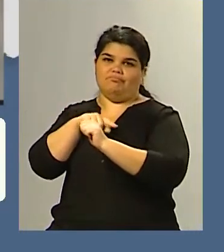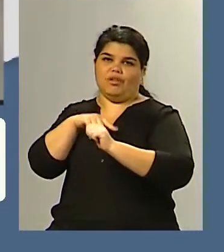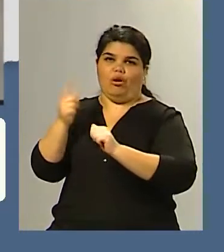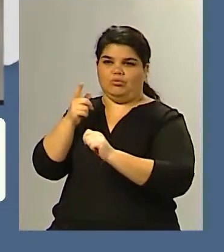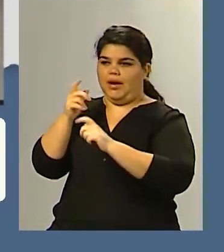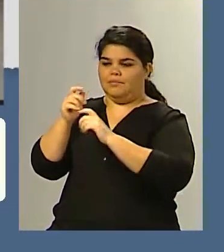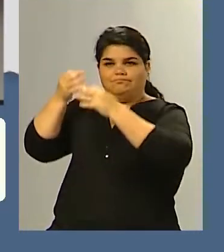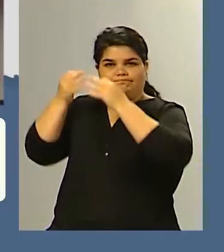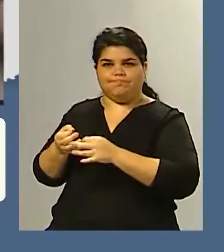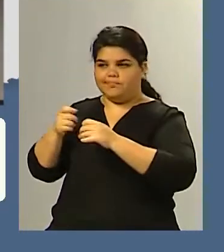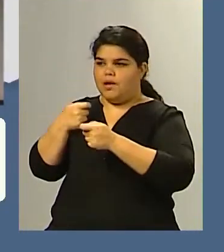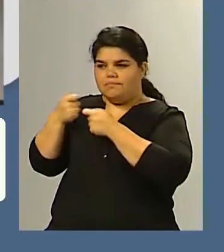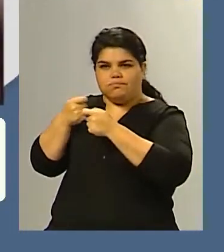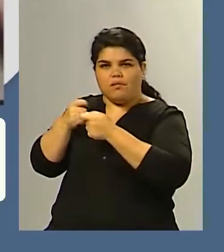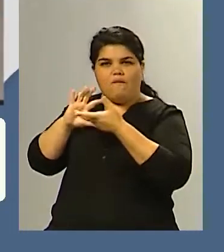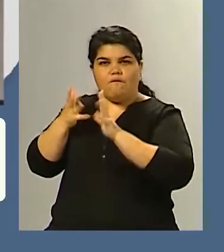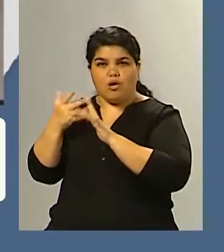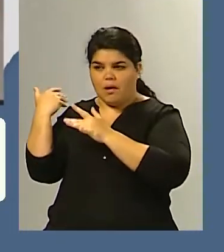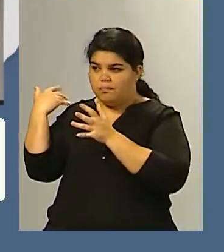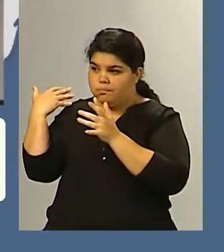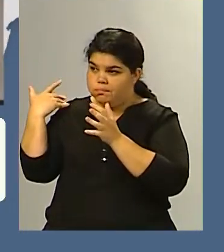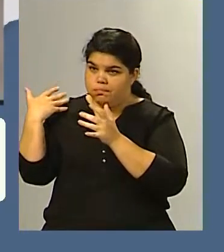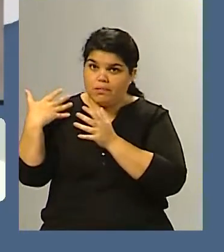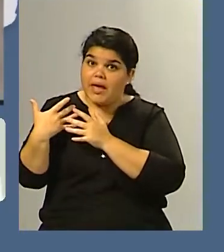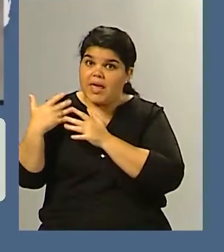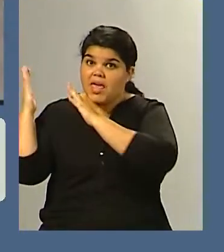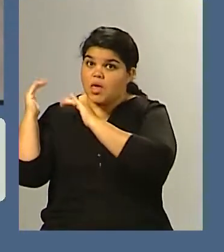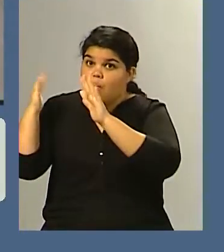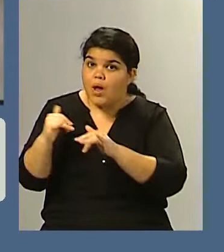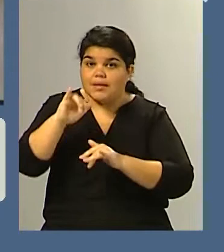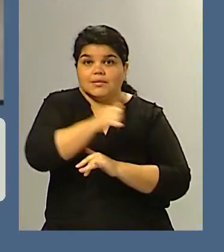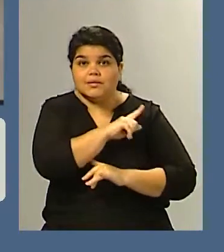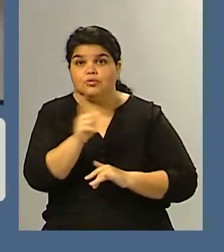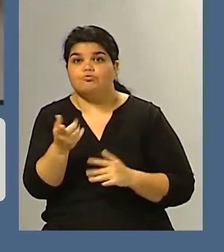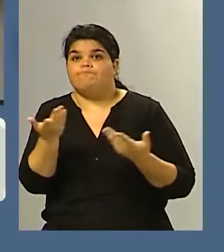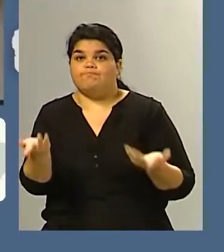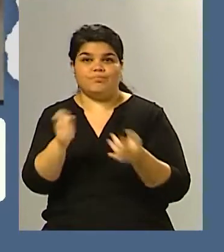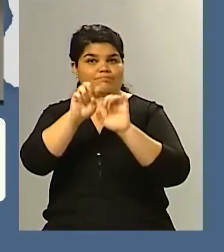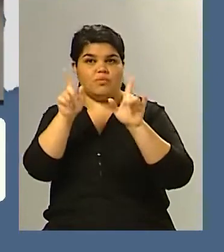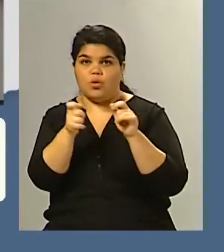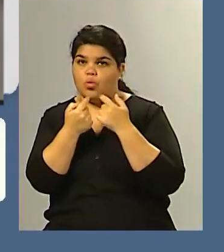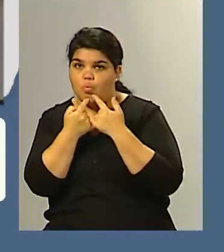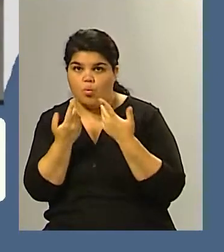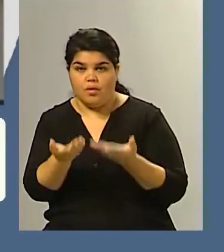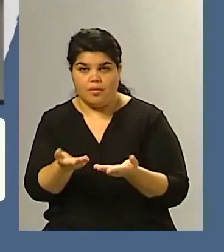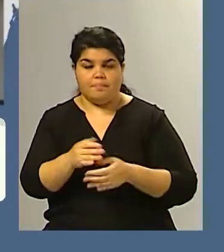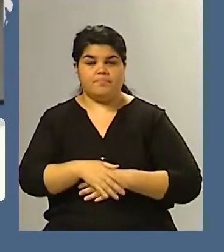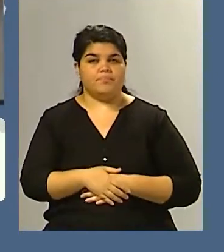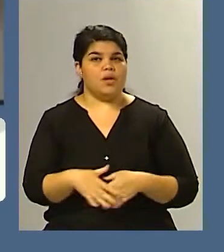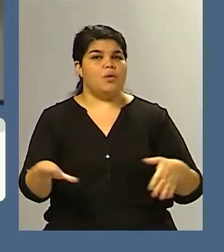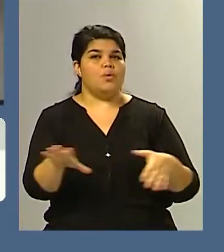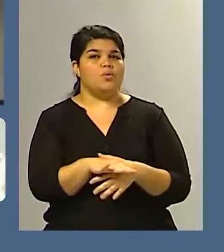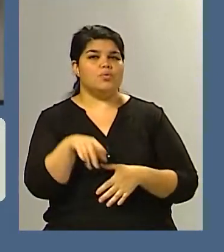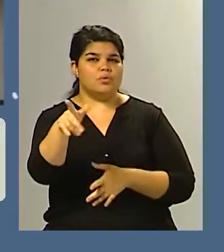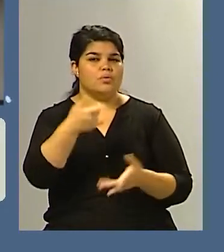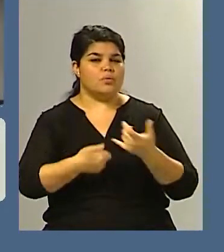entonces ellos son buenos negociadores y tienen buenos ámbitos para negociar. Y respecto a esta negociación que usted menciona, Eduardo,